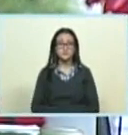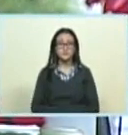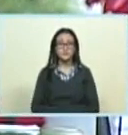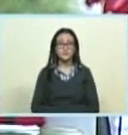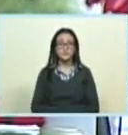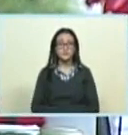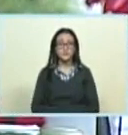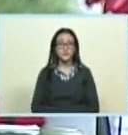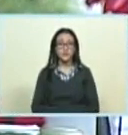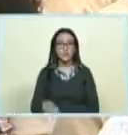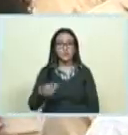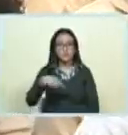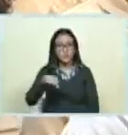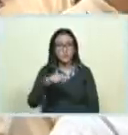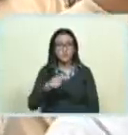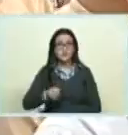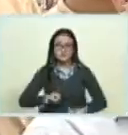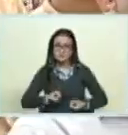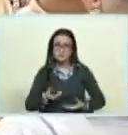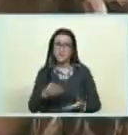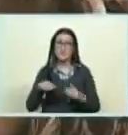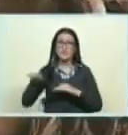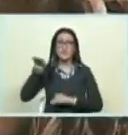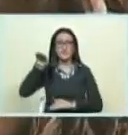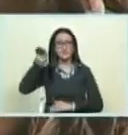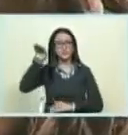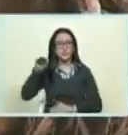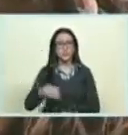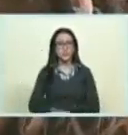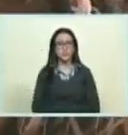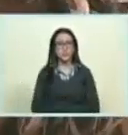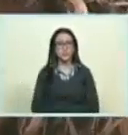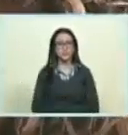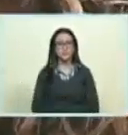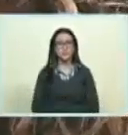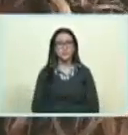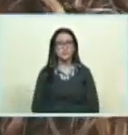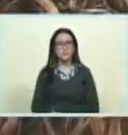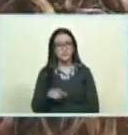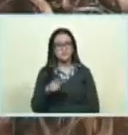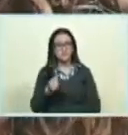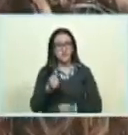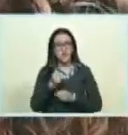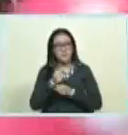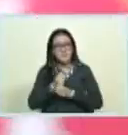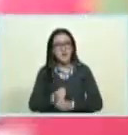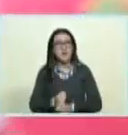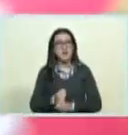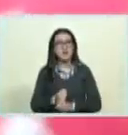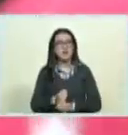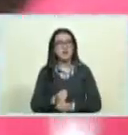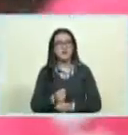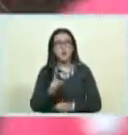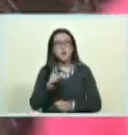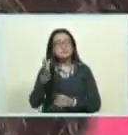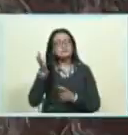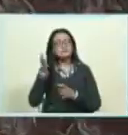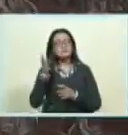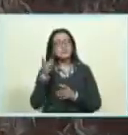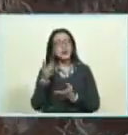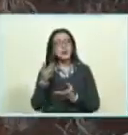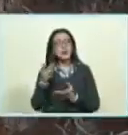presente, tengan garantía del futuro. Esa esperanza que es Venezuela se irá